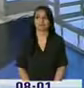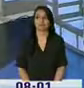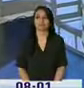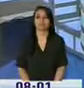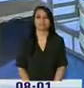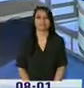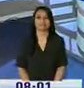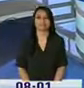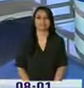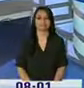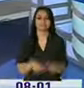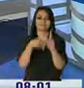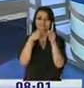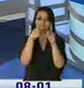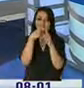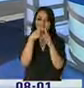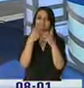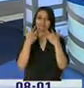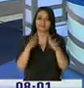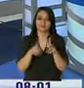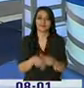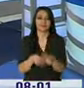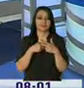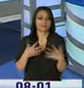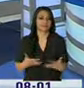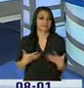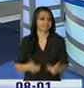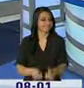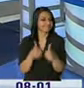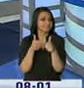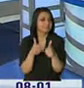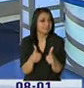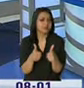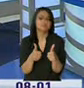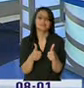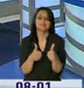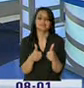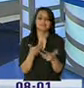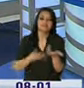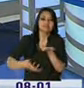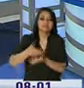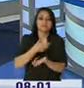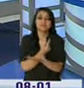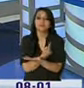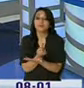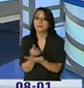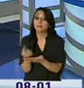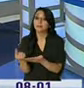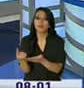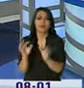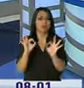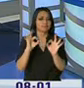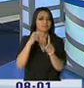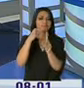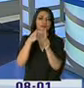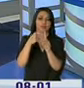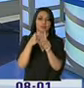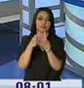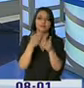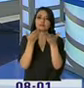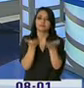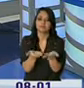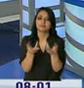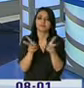con mucha energía y estamos acá con buen ánimo, con ganas de compartir una semana que tiene que ser muy positiva para usted y para